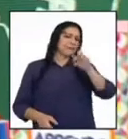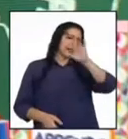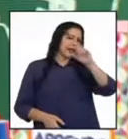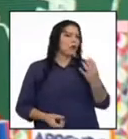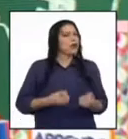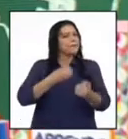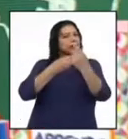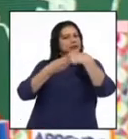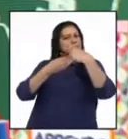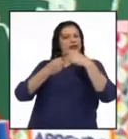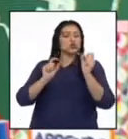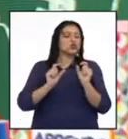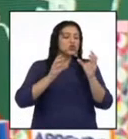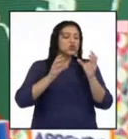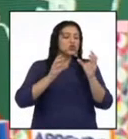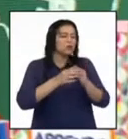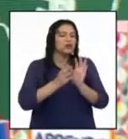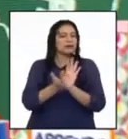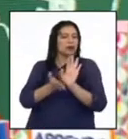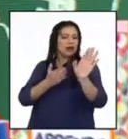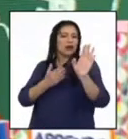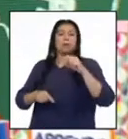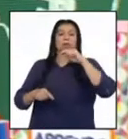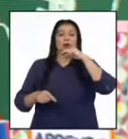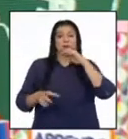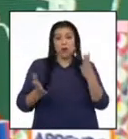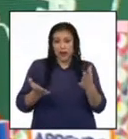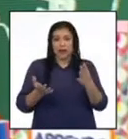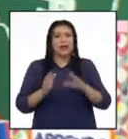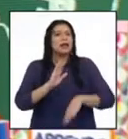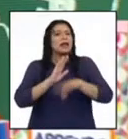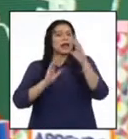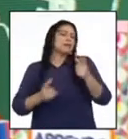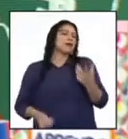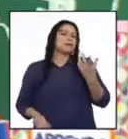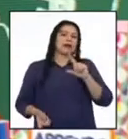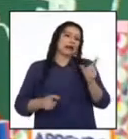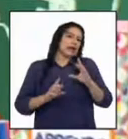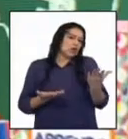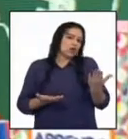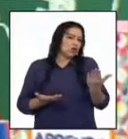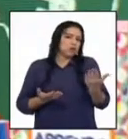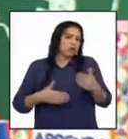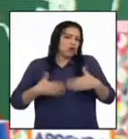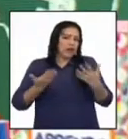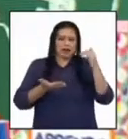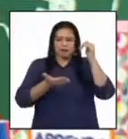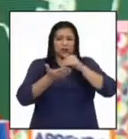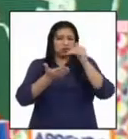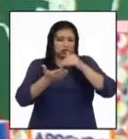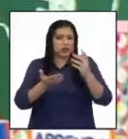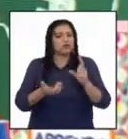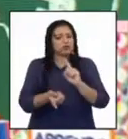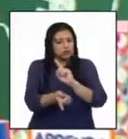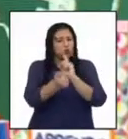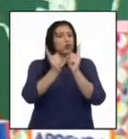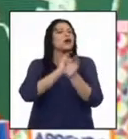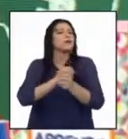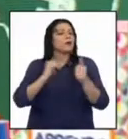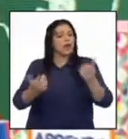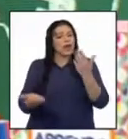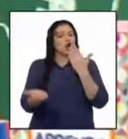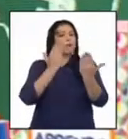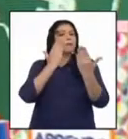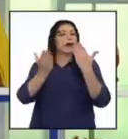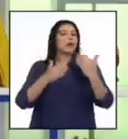sectores normalmente excluidos del sufragio, como las mujeres, sobre todo para las que no accedieron a educación, fue un cambio notable comparado